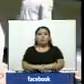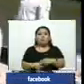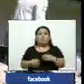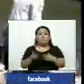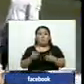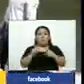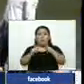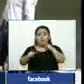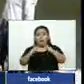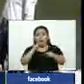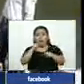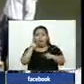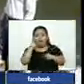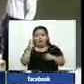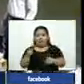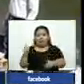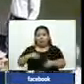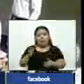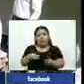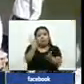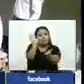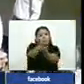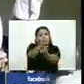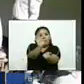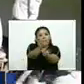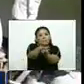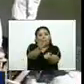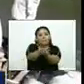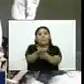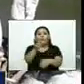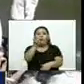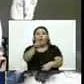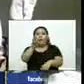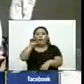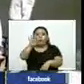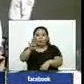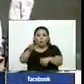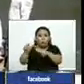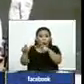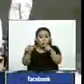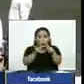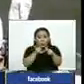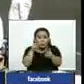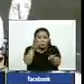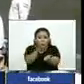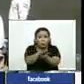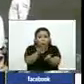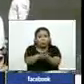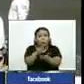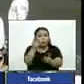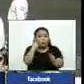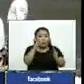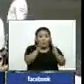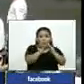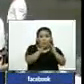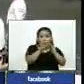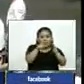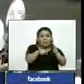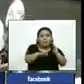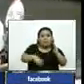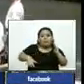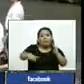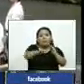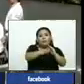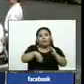Autoridades rescataron a una cocodrilo adulta de 14 años en cautiverio dentro de una casa particular en la